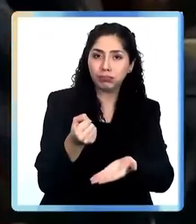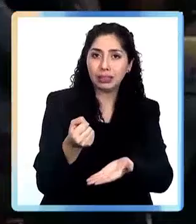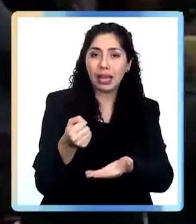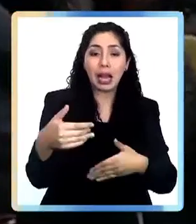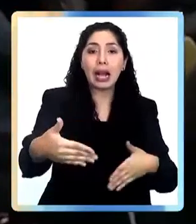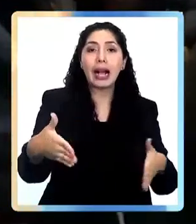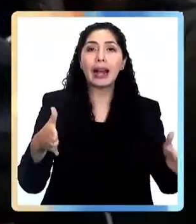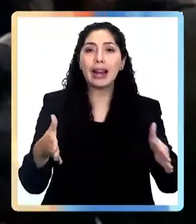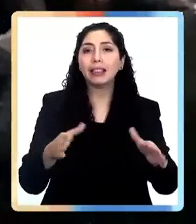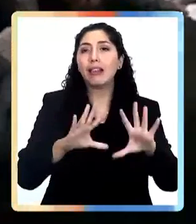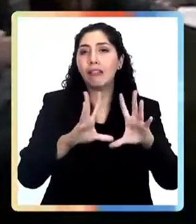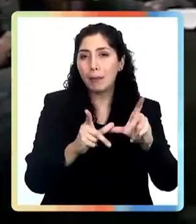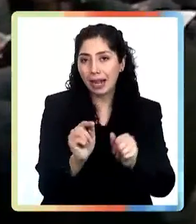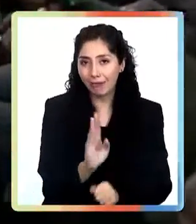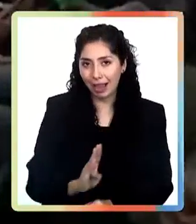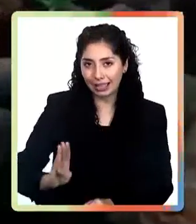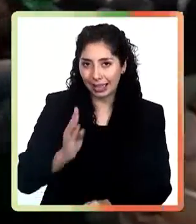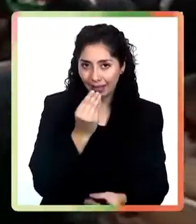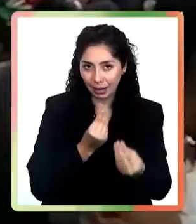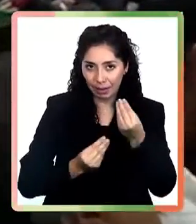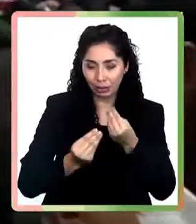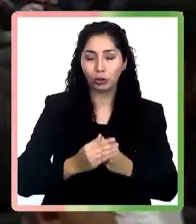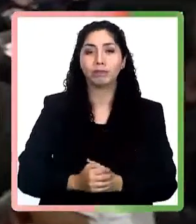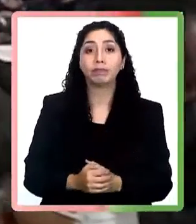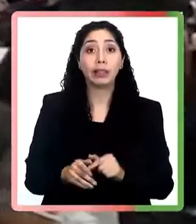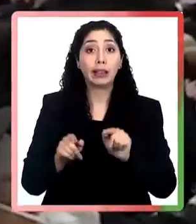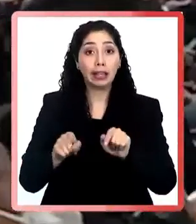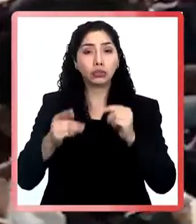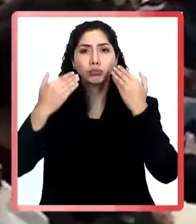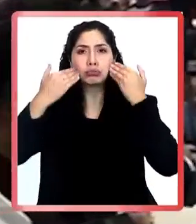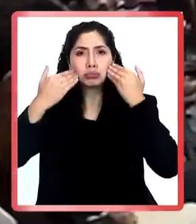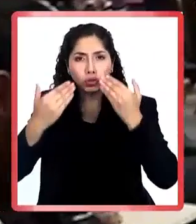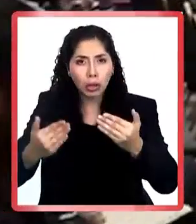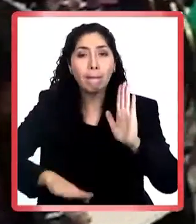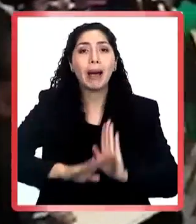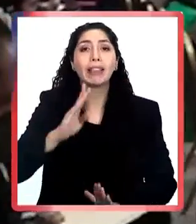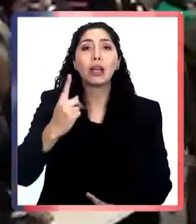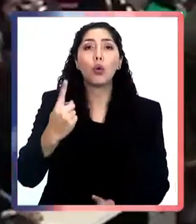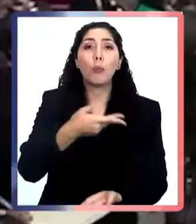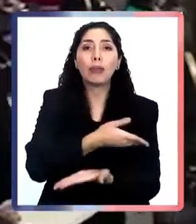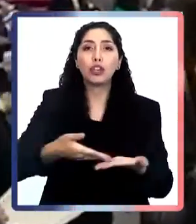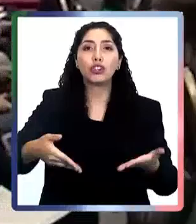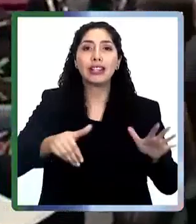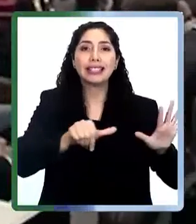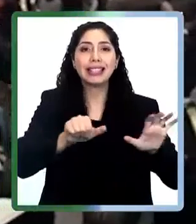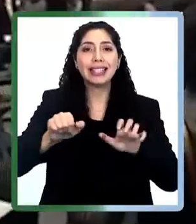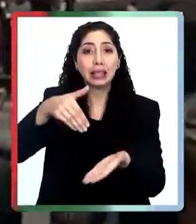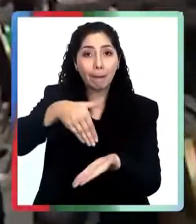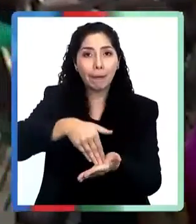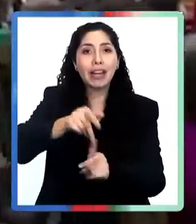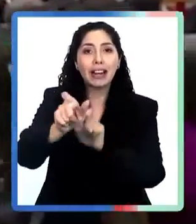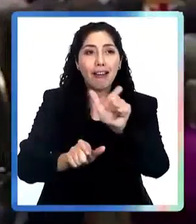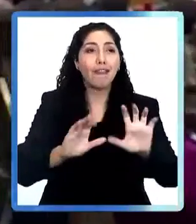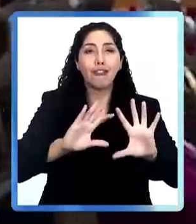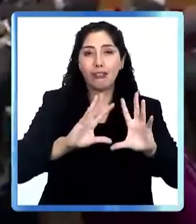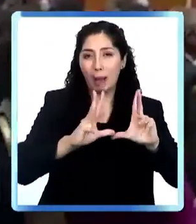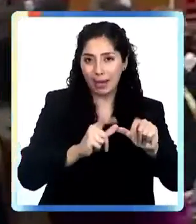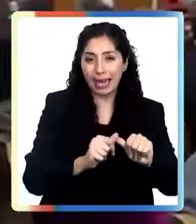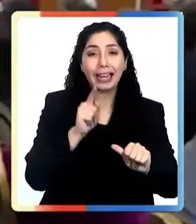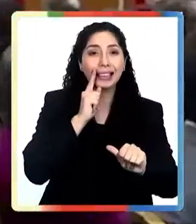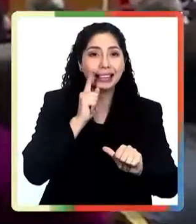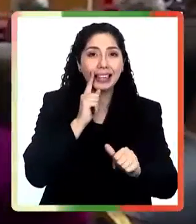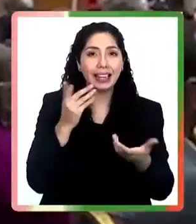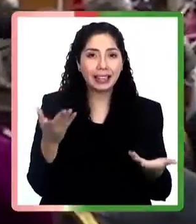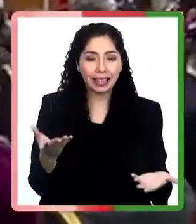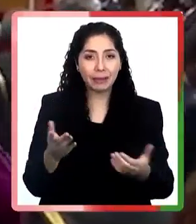alza de la canasta básica y quiero destacar que tus mecanismos que benefician a más de 1.600.000 familias que reciben la